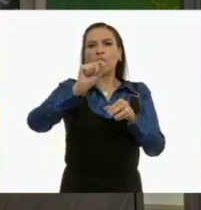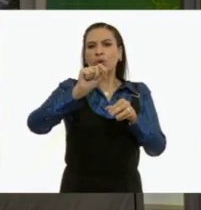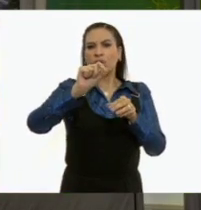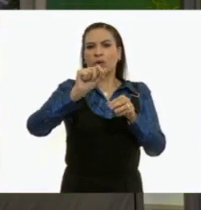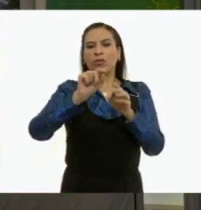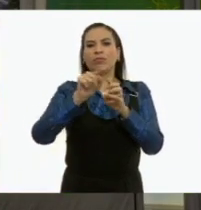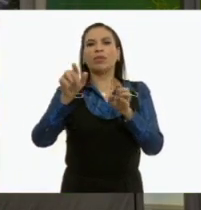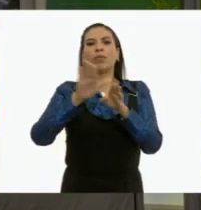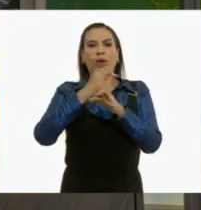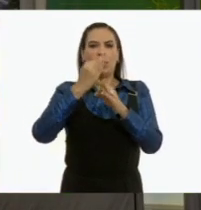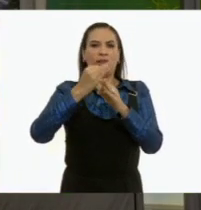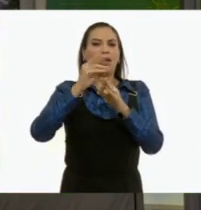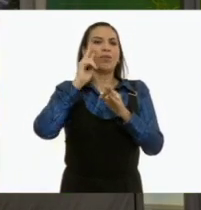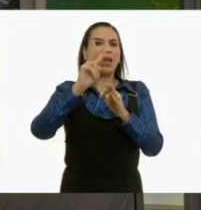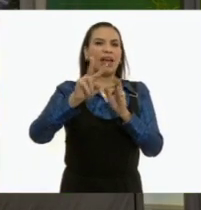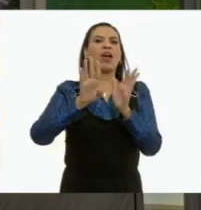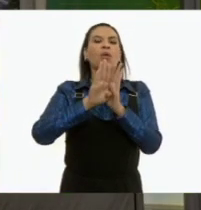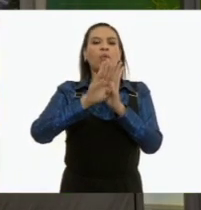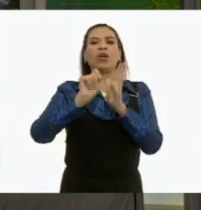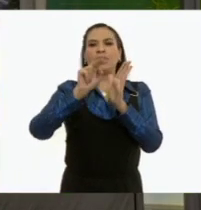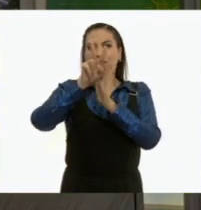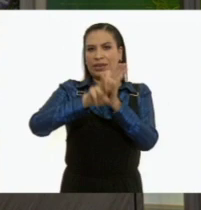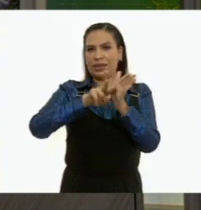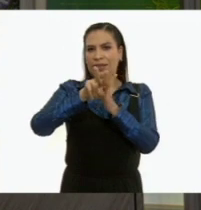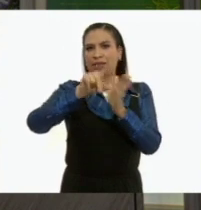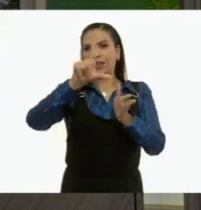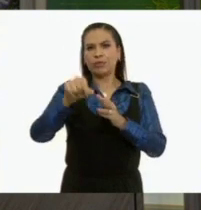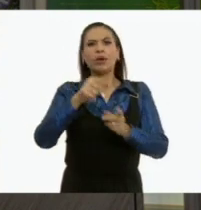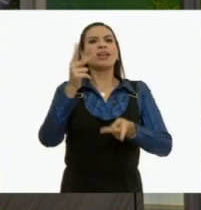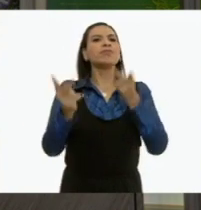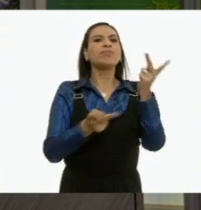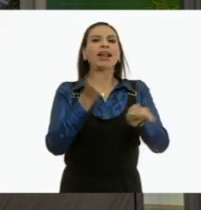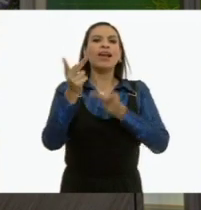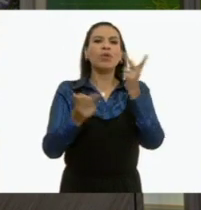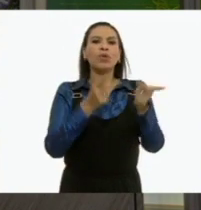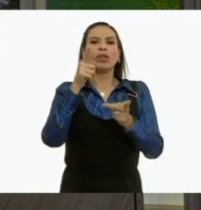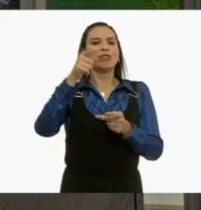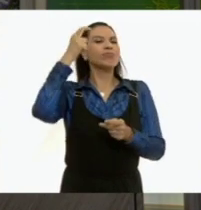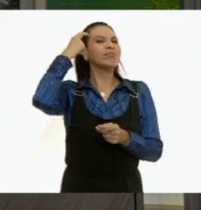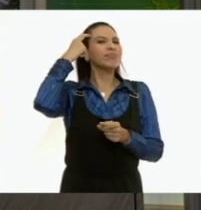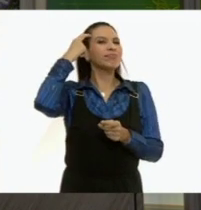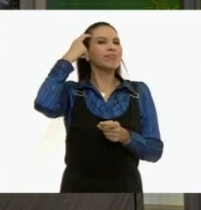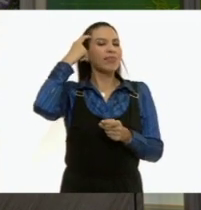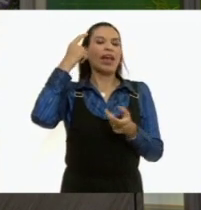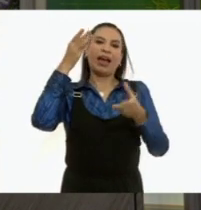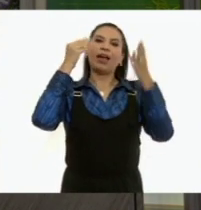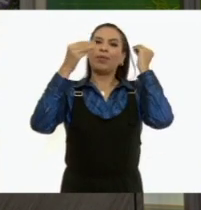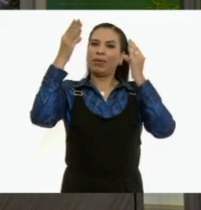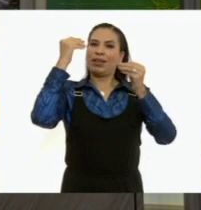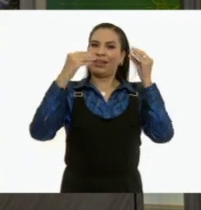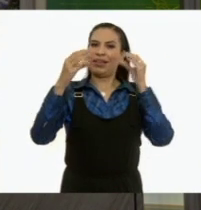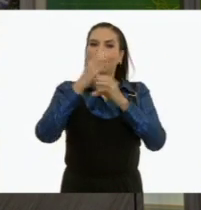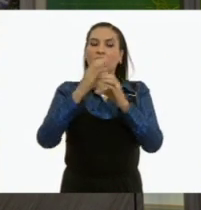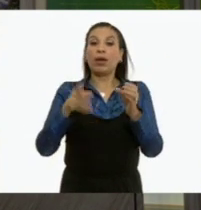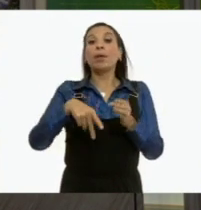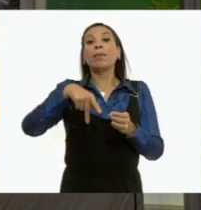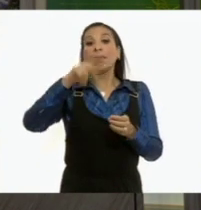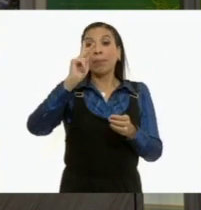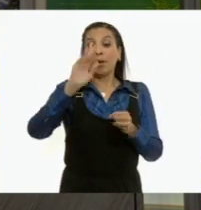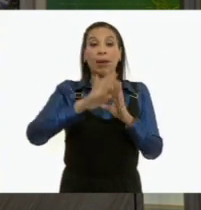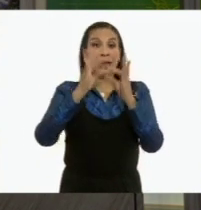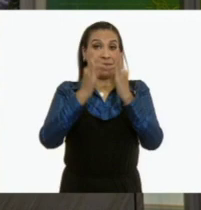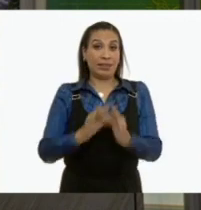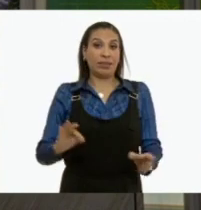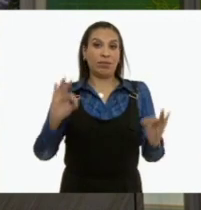eso seleccionamos algunos videos para ti. Al final te haremos algunas preguntas para que pienses un poco más sobre lo que aprendiste. Sin embargo, lo